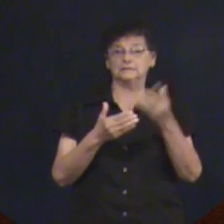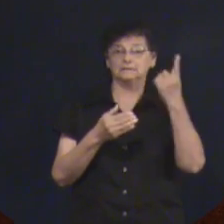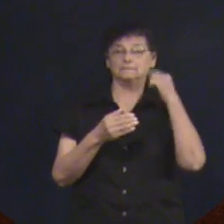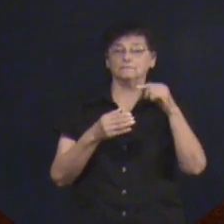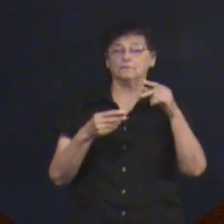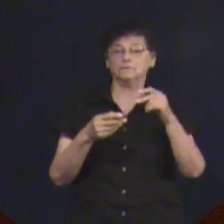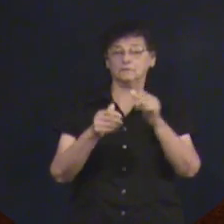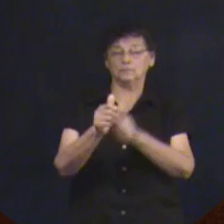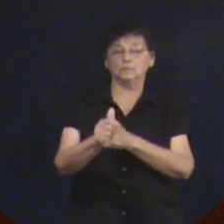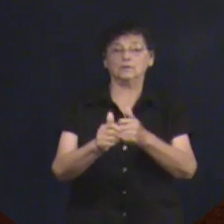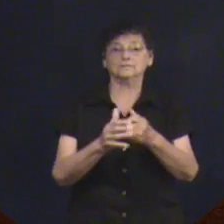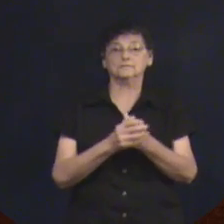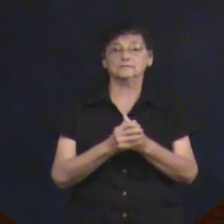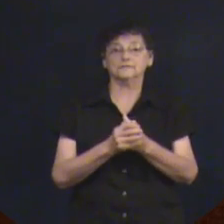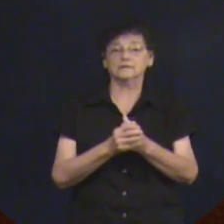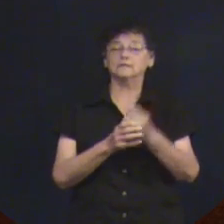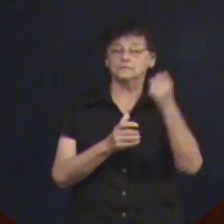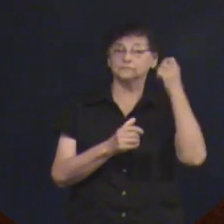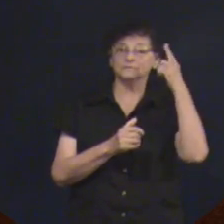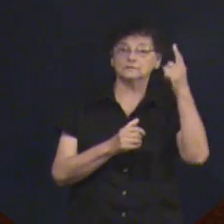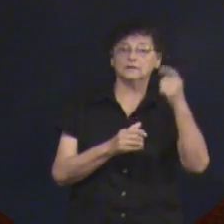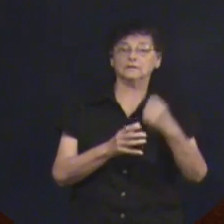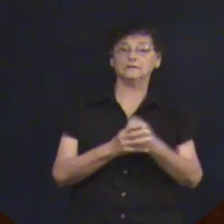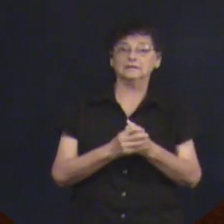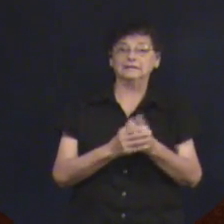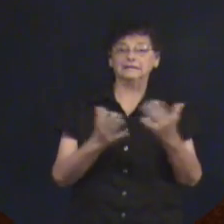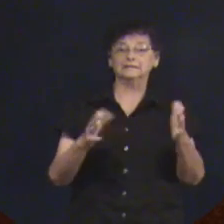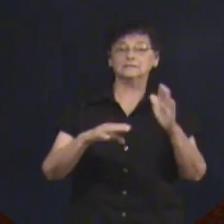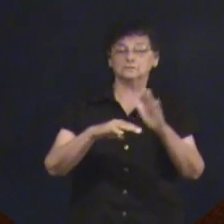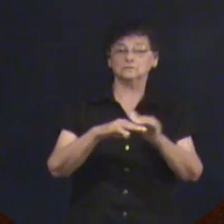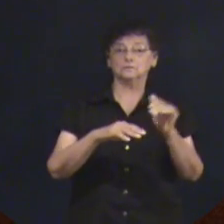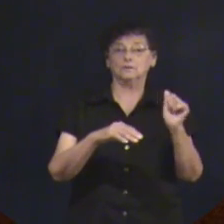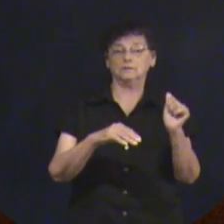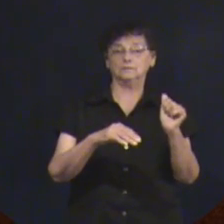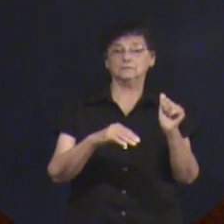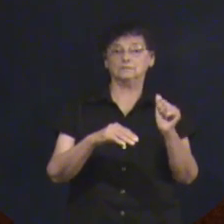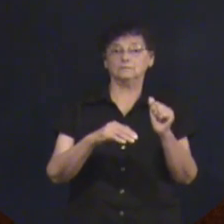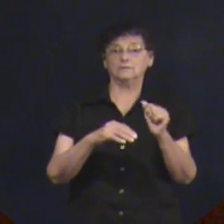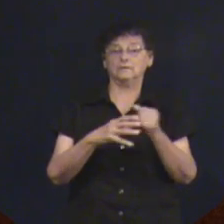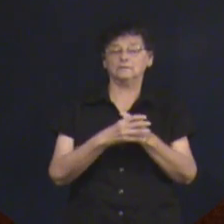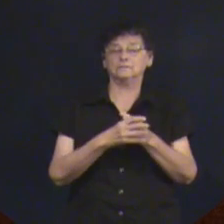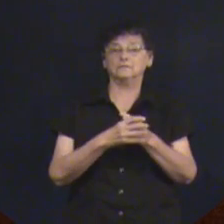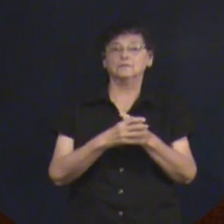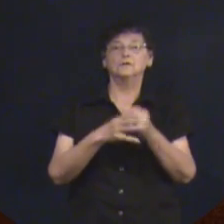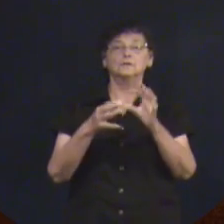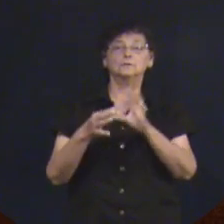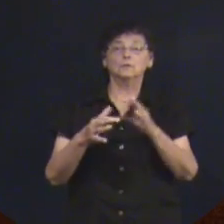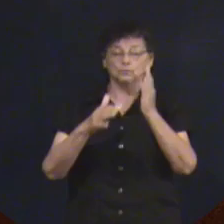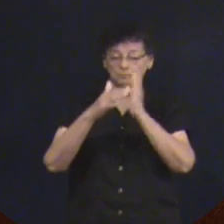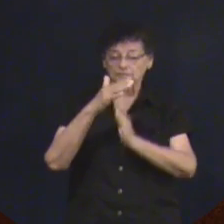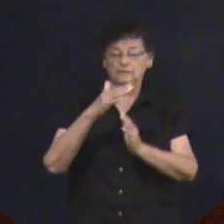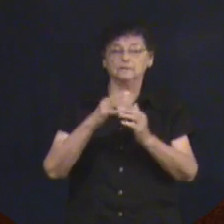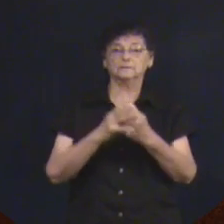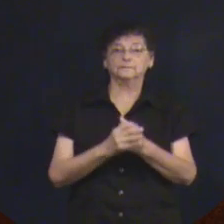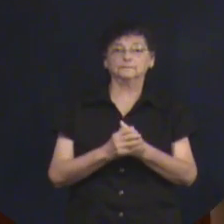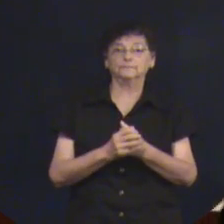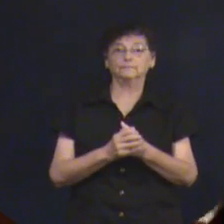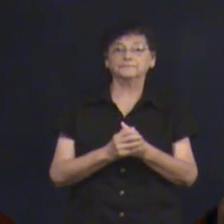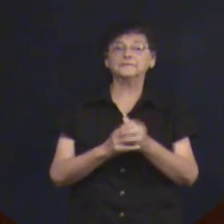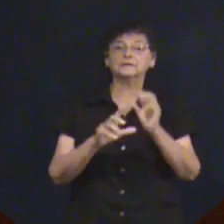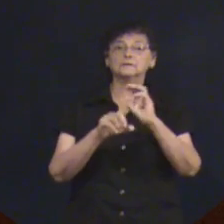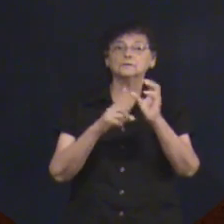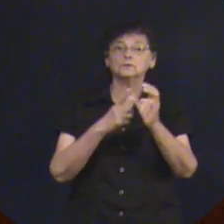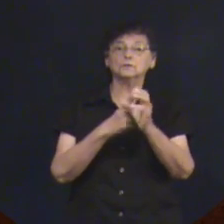los apóstoles entender este llamado a la humildad. En la